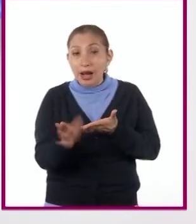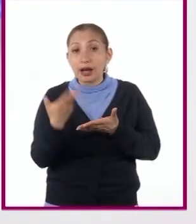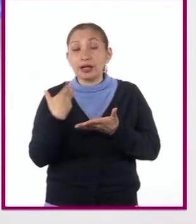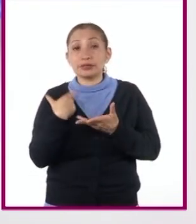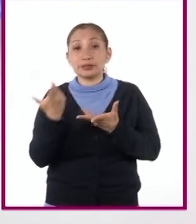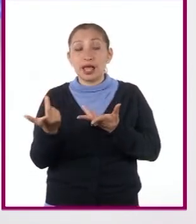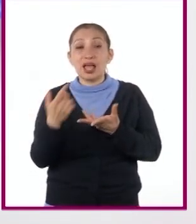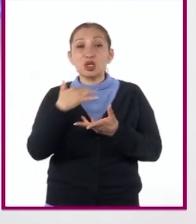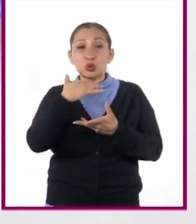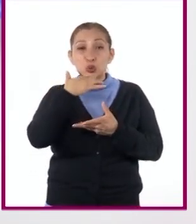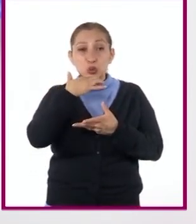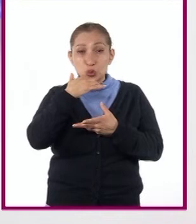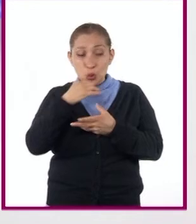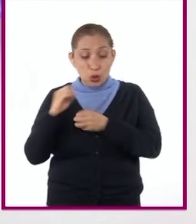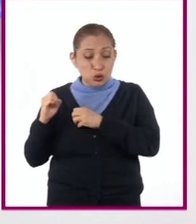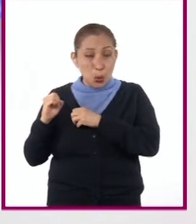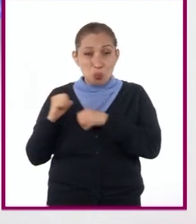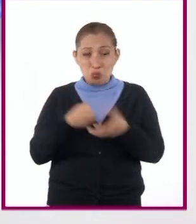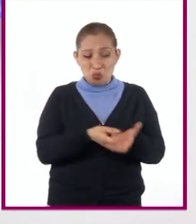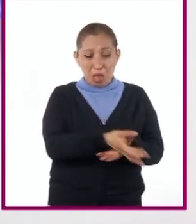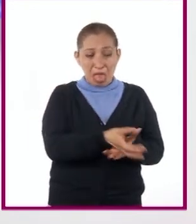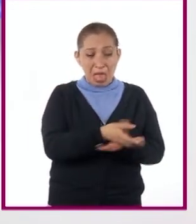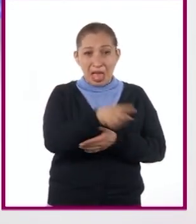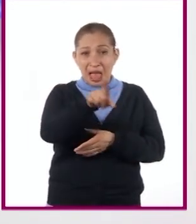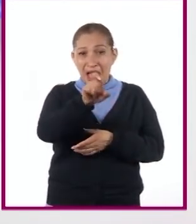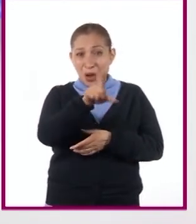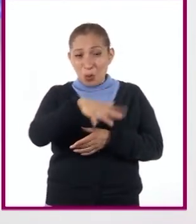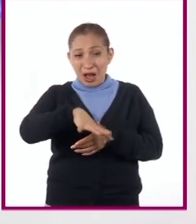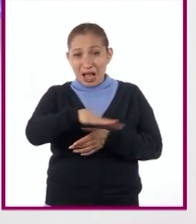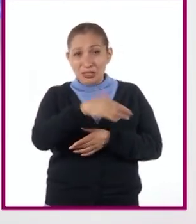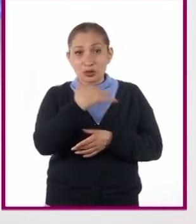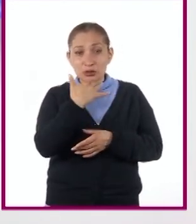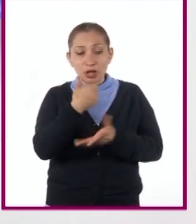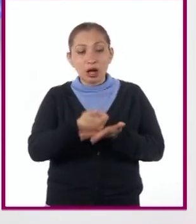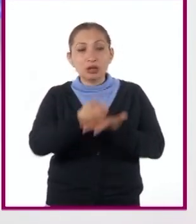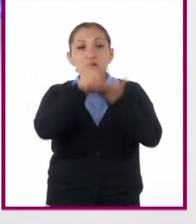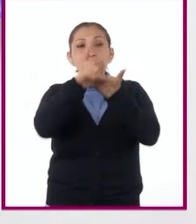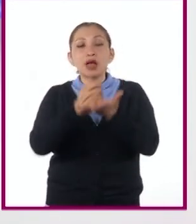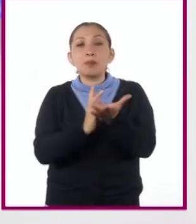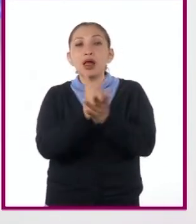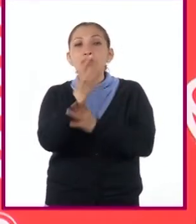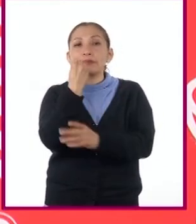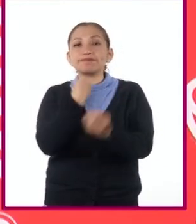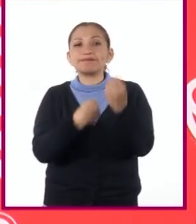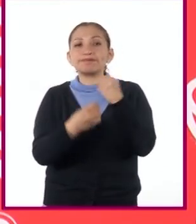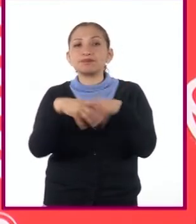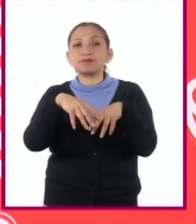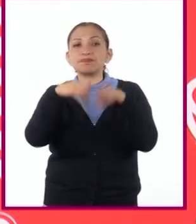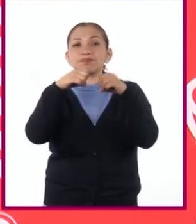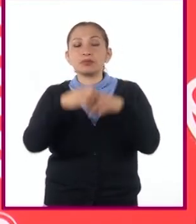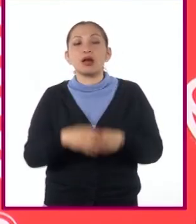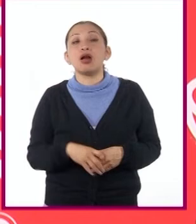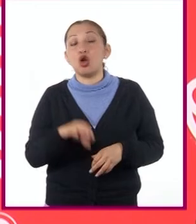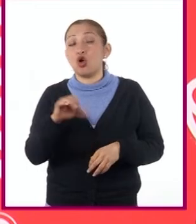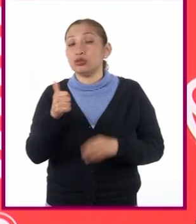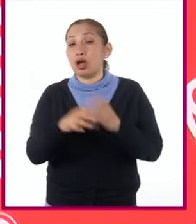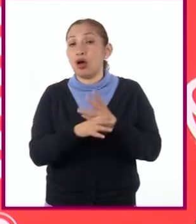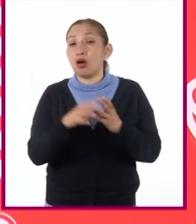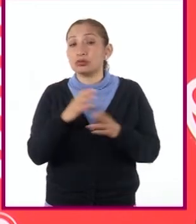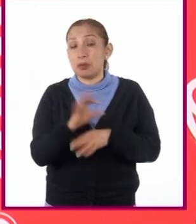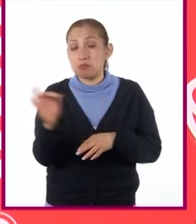descargas residuales que van al mar favorecieron la nutrición de esta macroalga. Otro factor